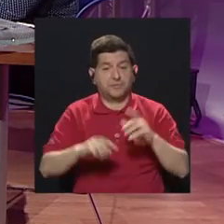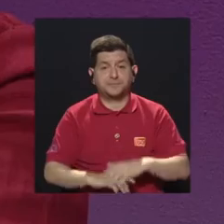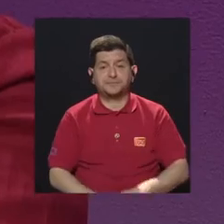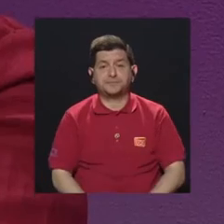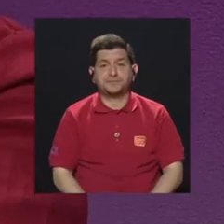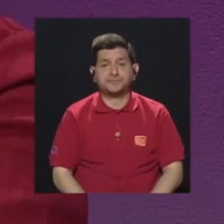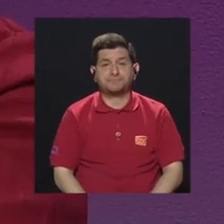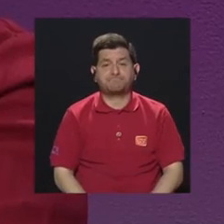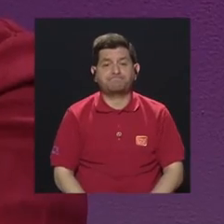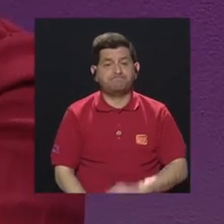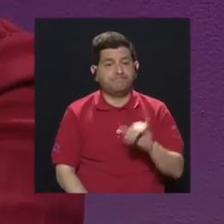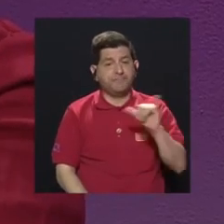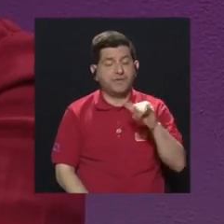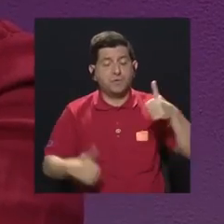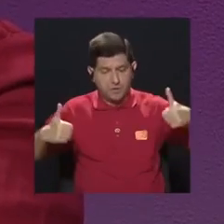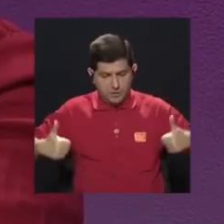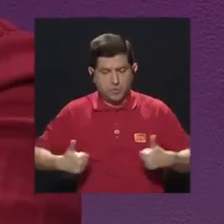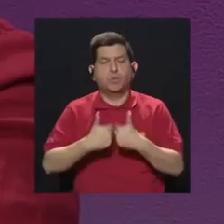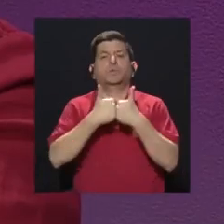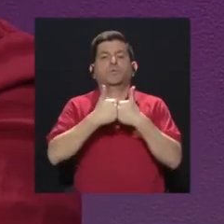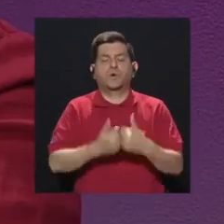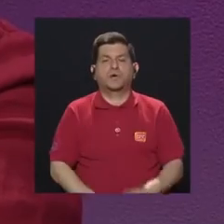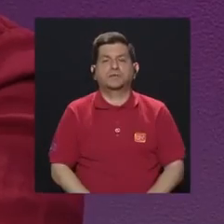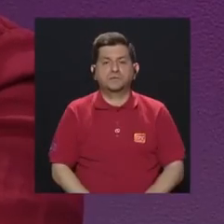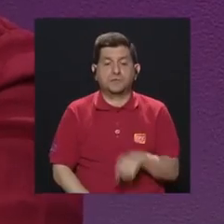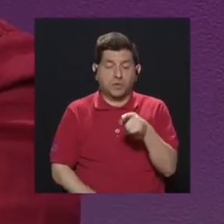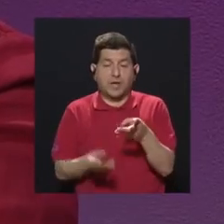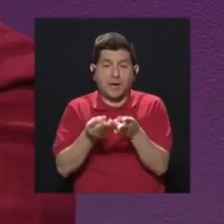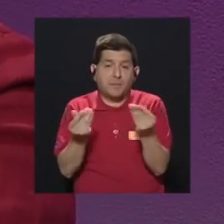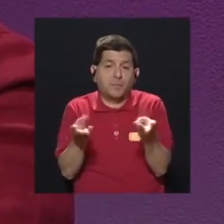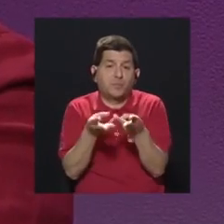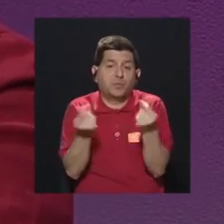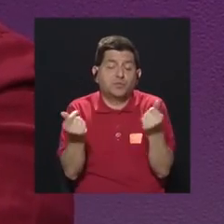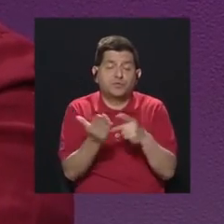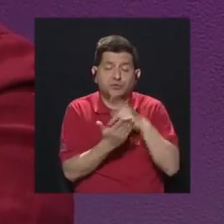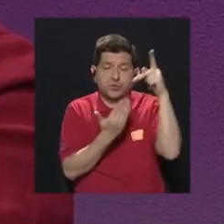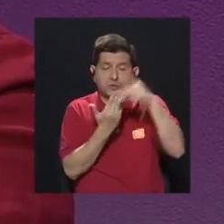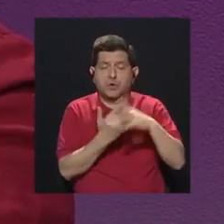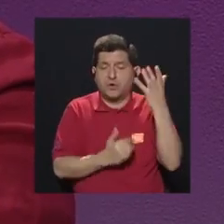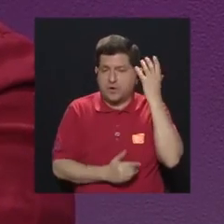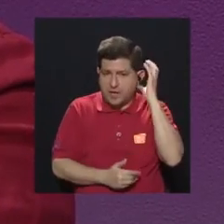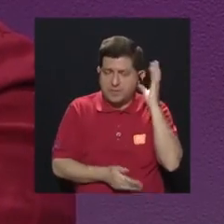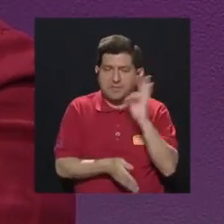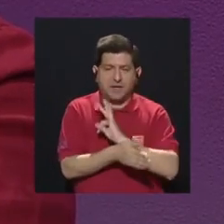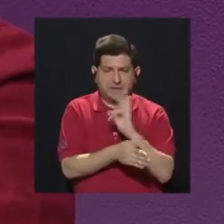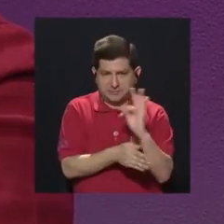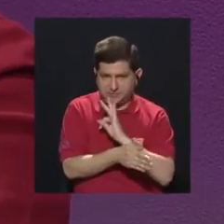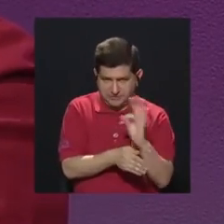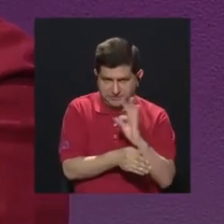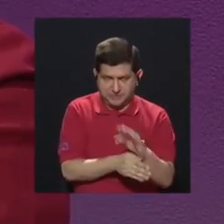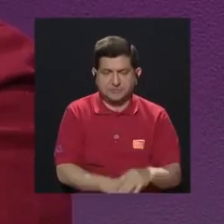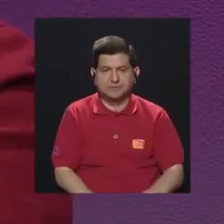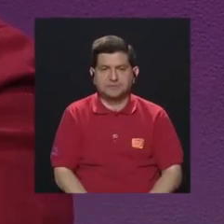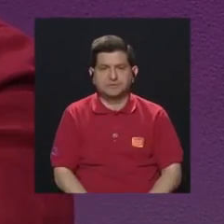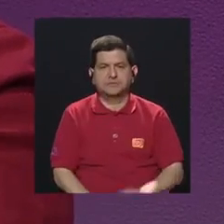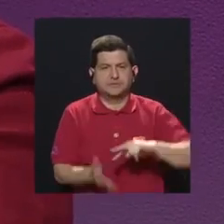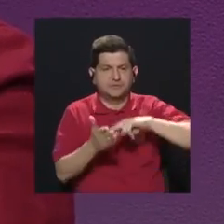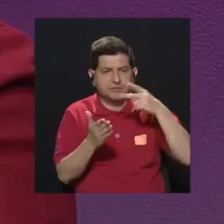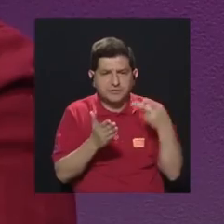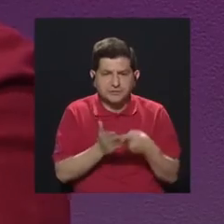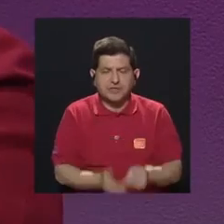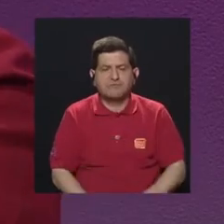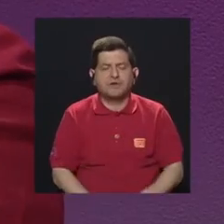hay también un reto en producción producir programas de radio de televisión es todo un